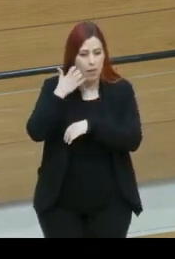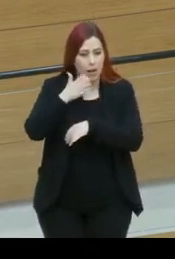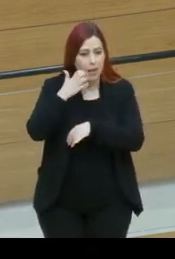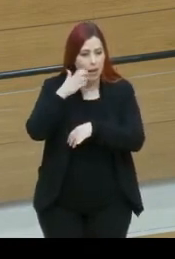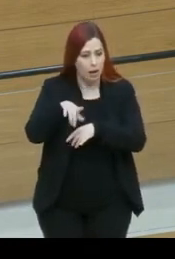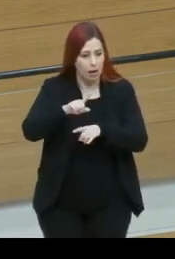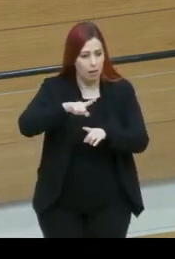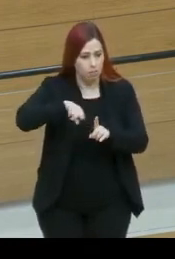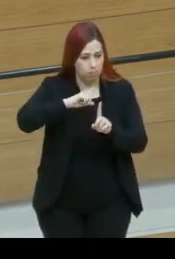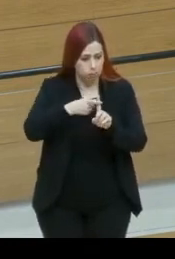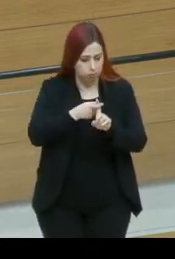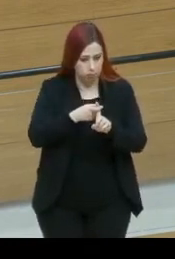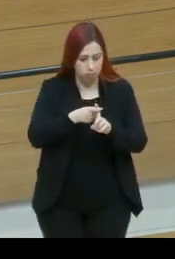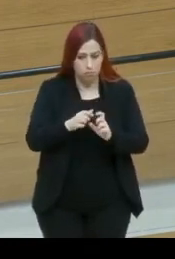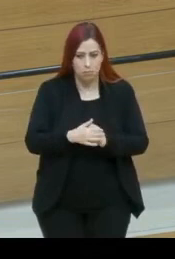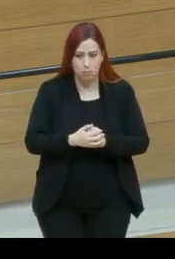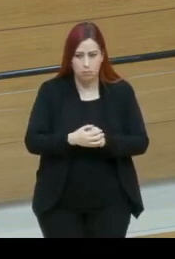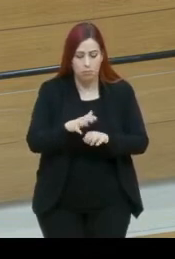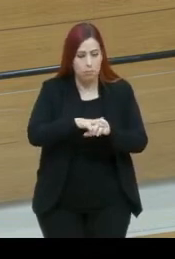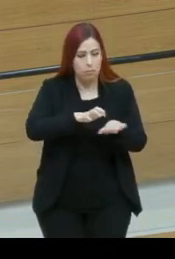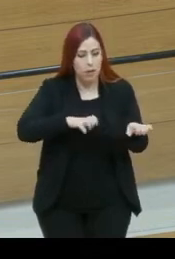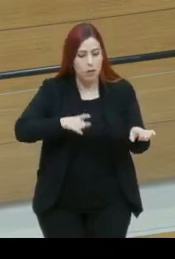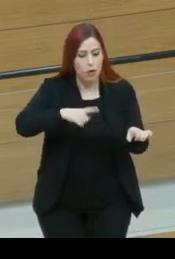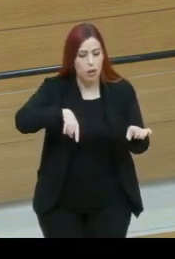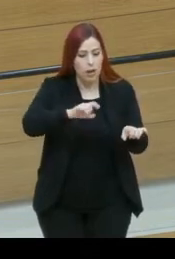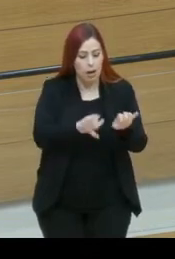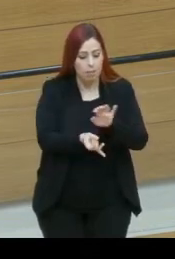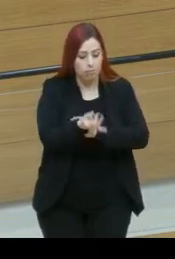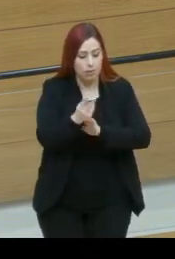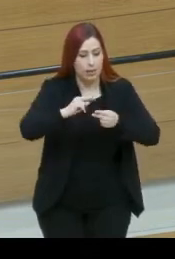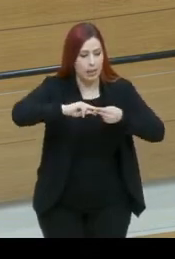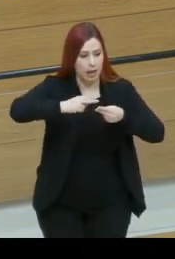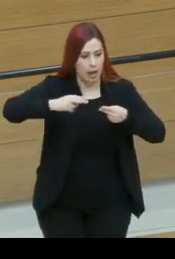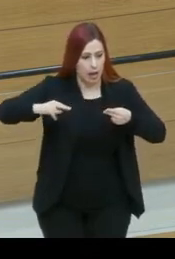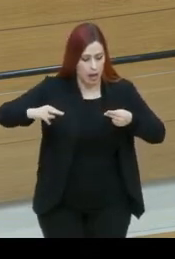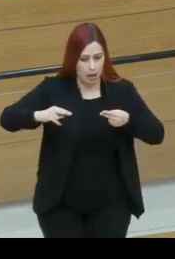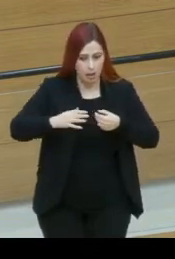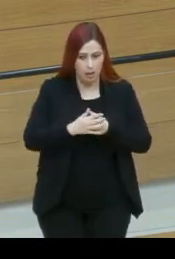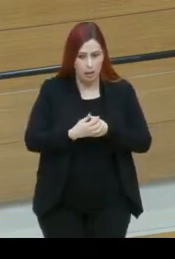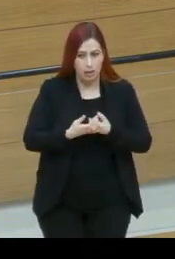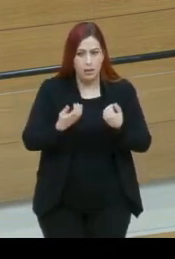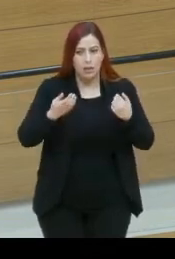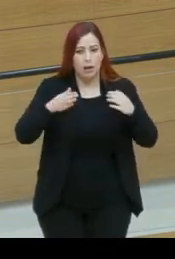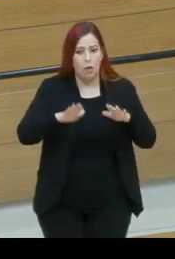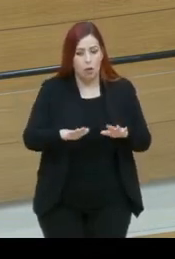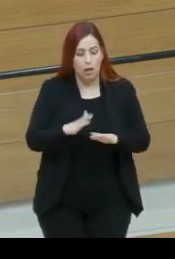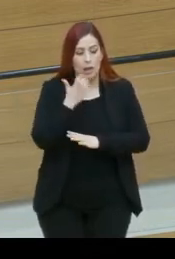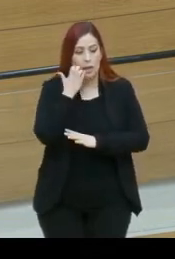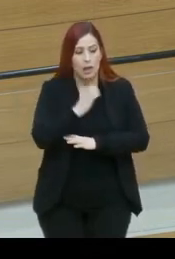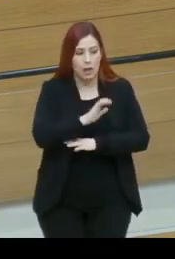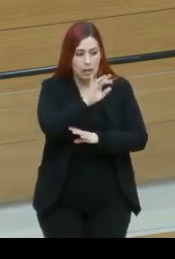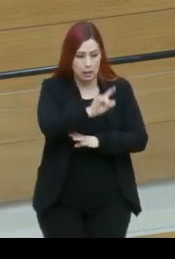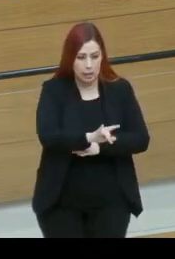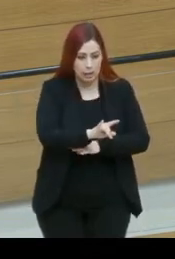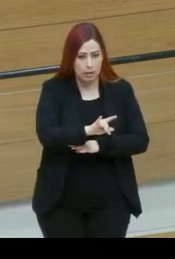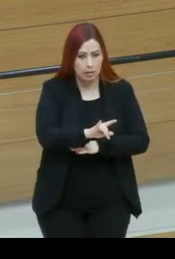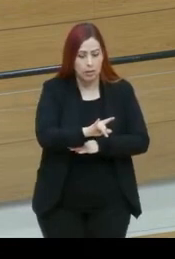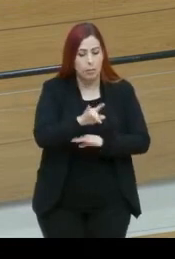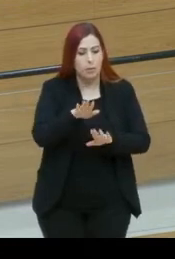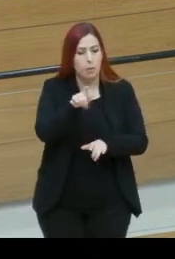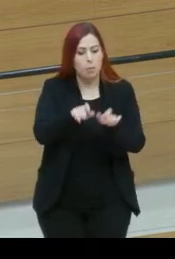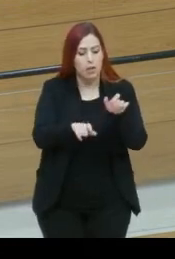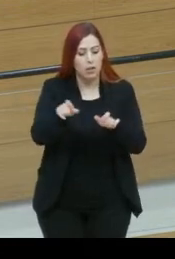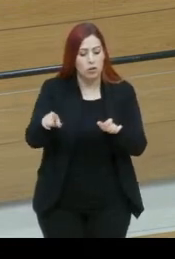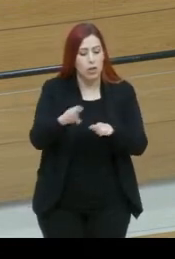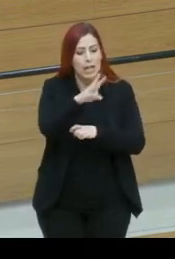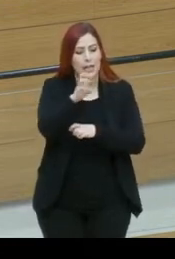identificadas. En su mayoría tienen un origen genético y, aunque son raras, afectan a más de 300 millones